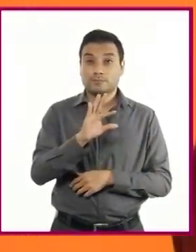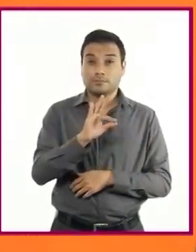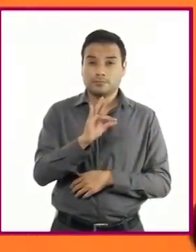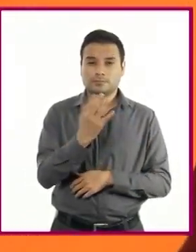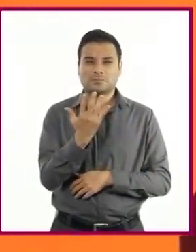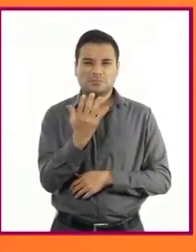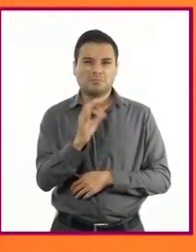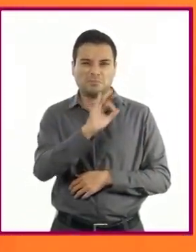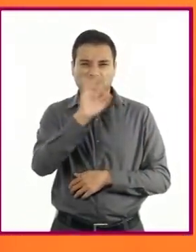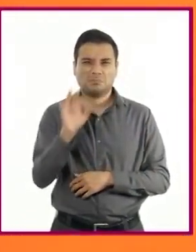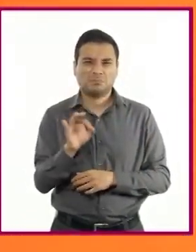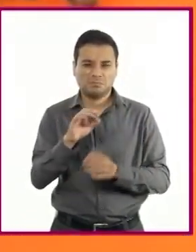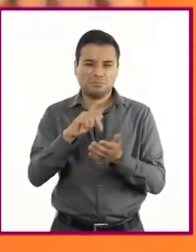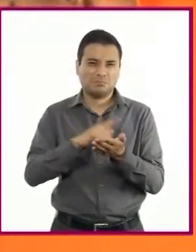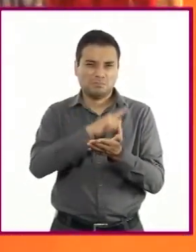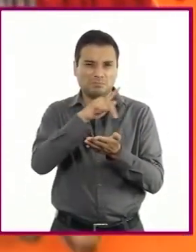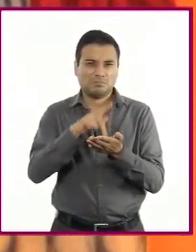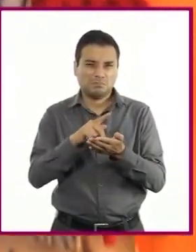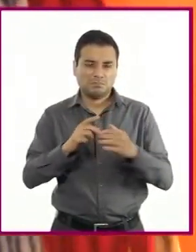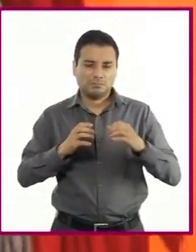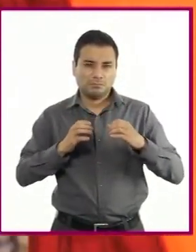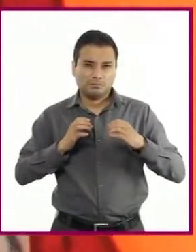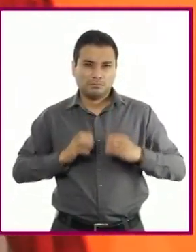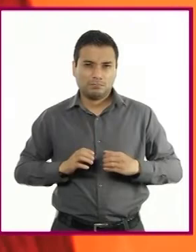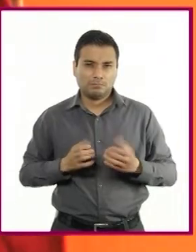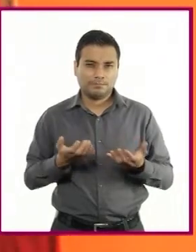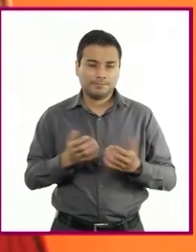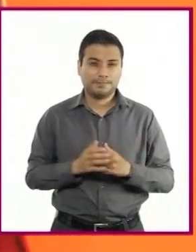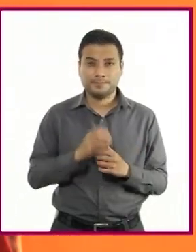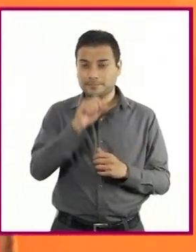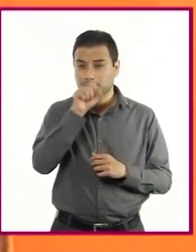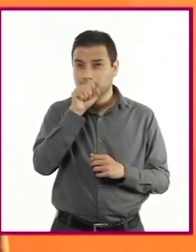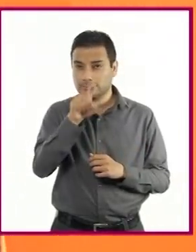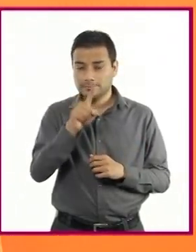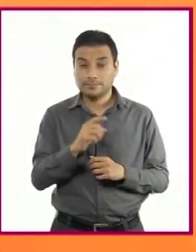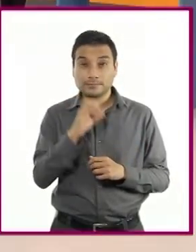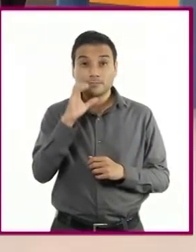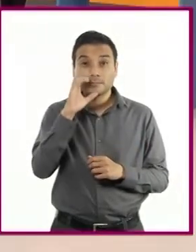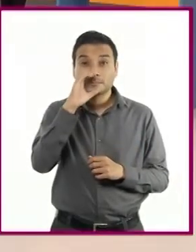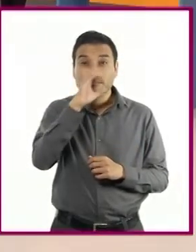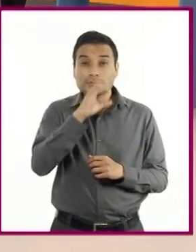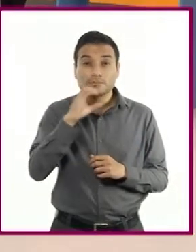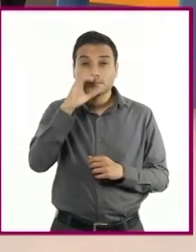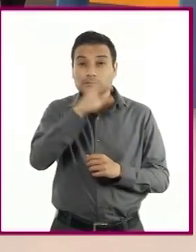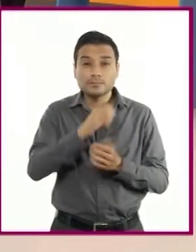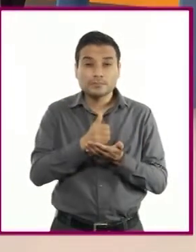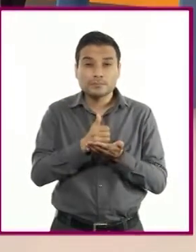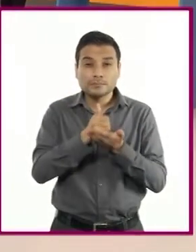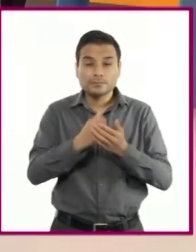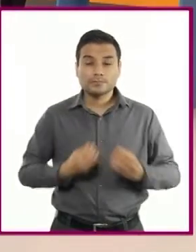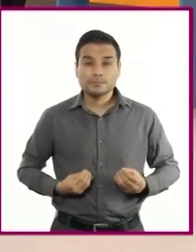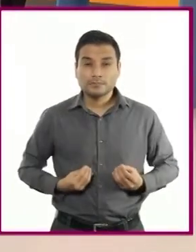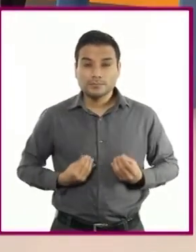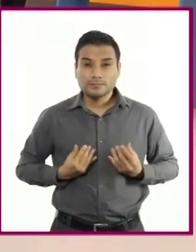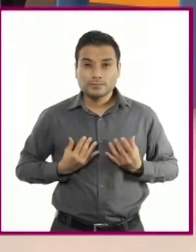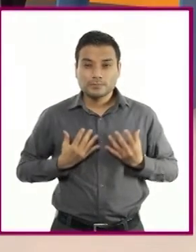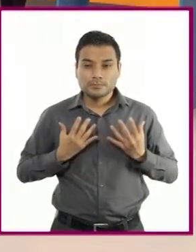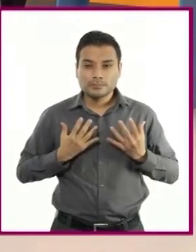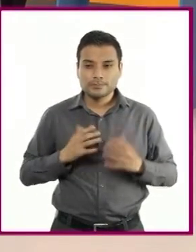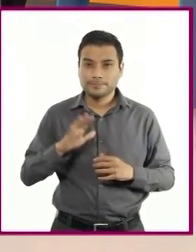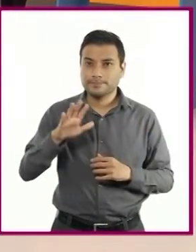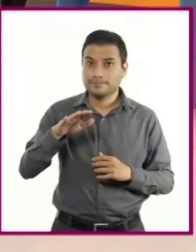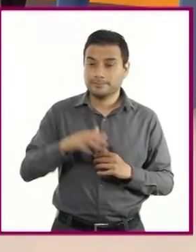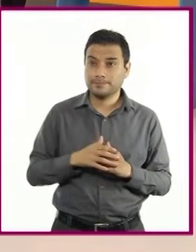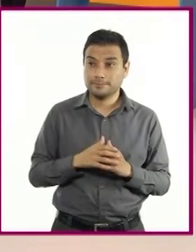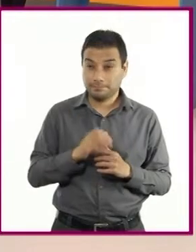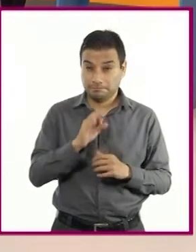del peso total del cuerpo y genera la mayor parte del calor corporal. Maestra Brenda, ¿le parece